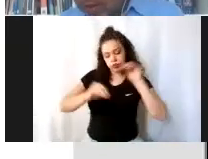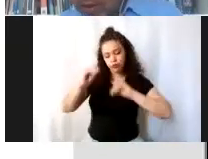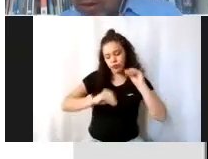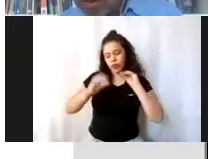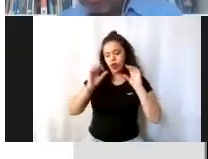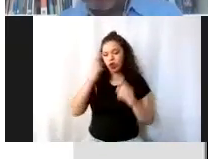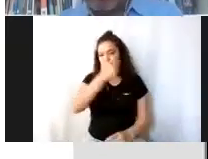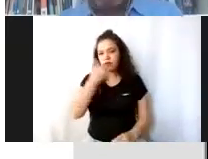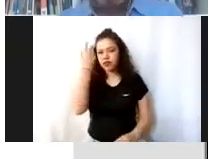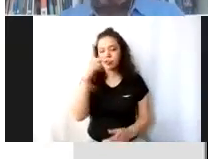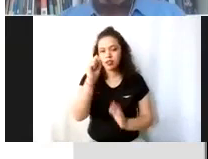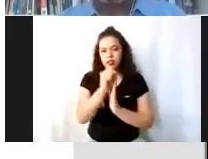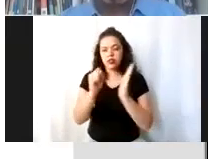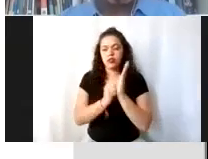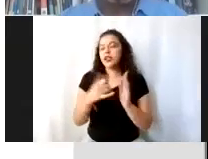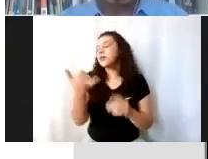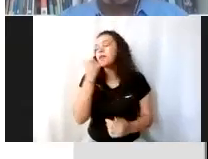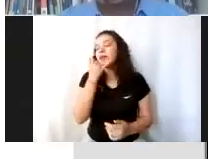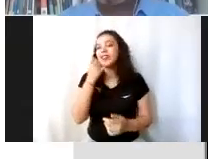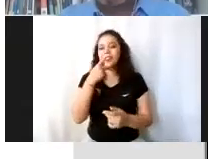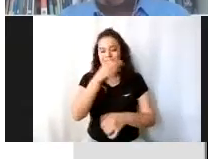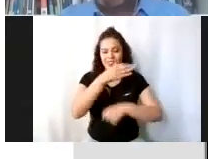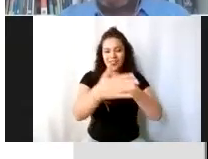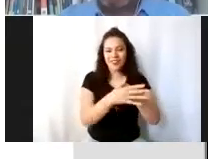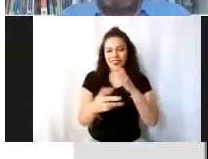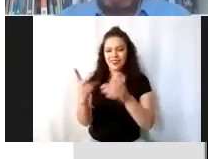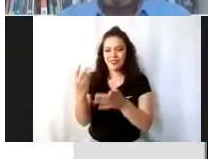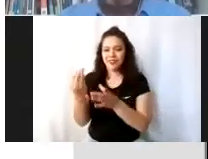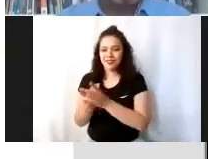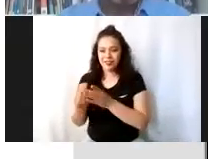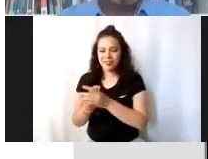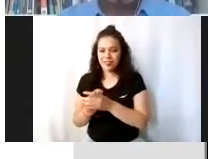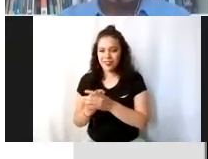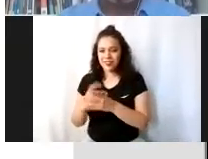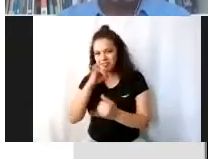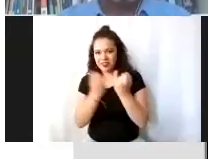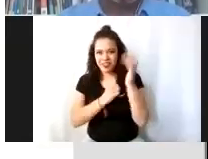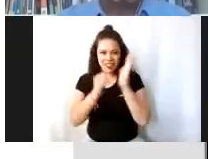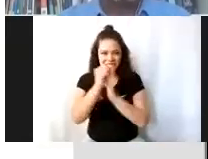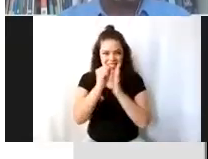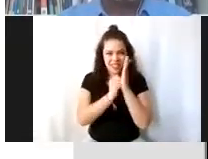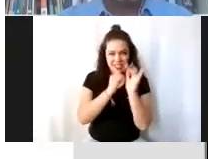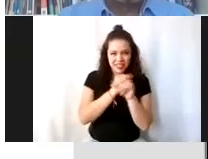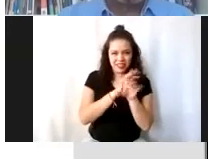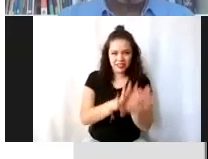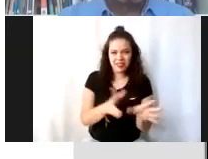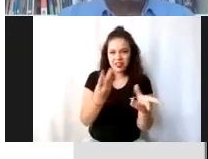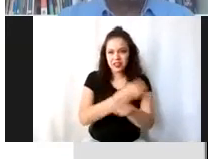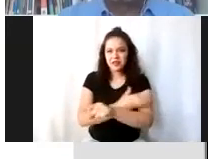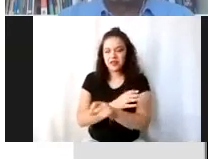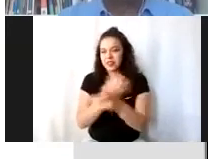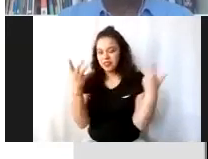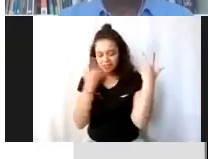de datos. De su aviso de privacidad, de su sistema de datos. Es que como estamos trabajando con sistemas de datos ahí con los compañeros,